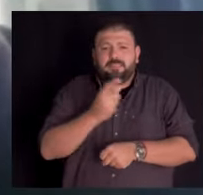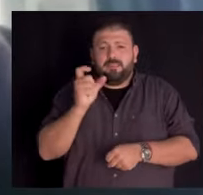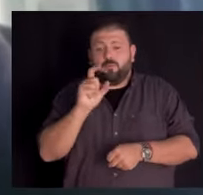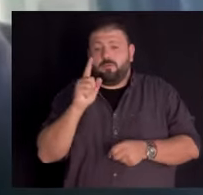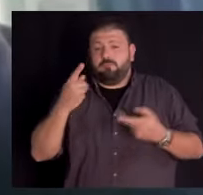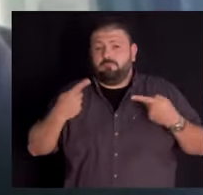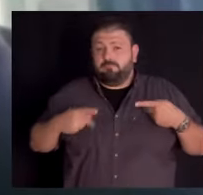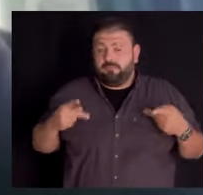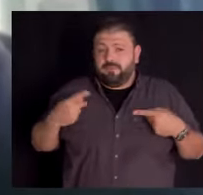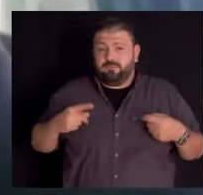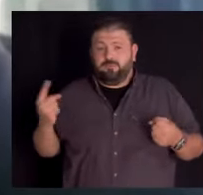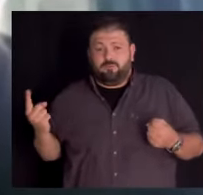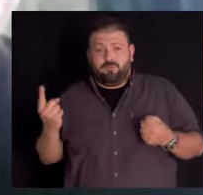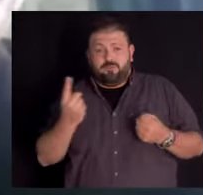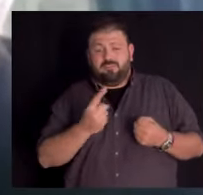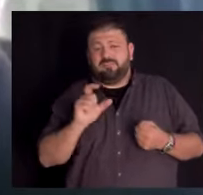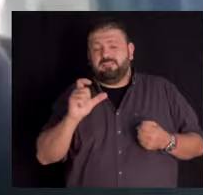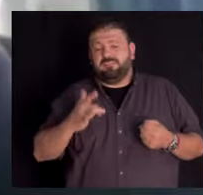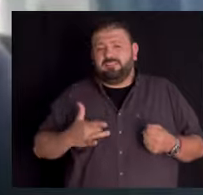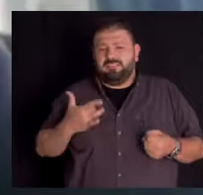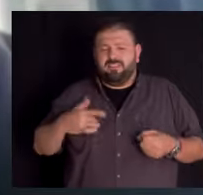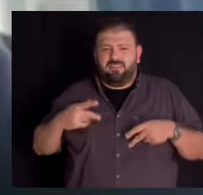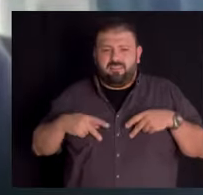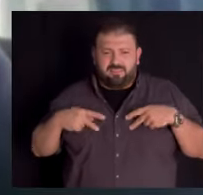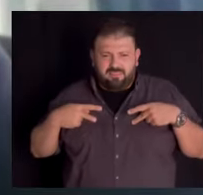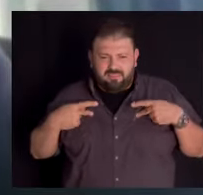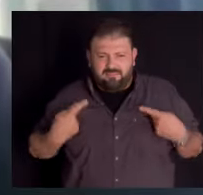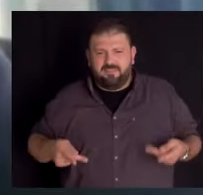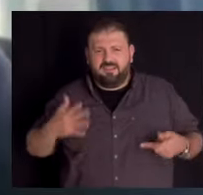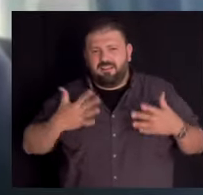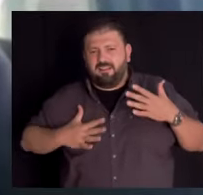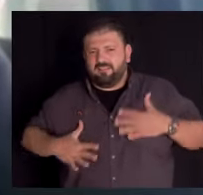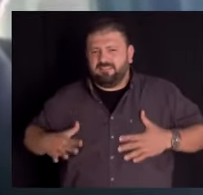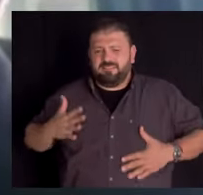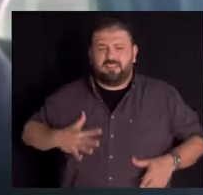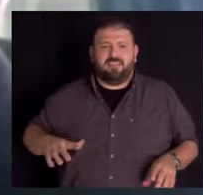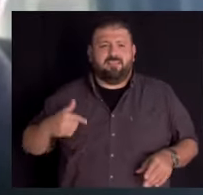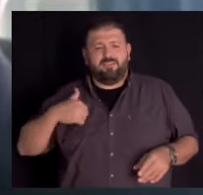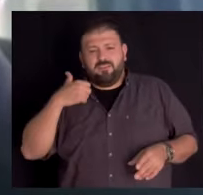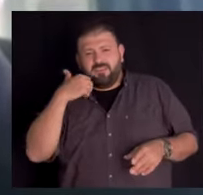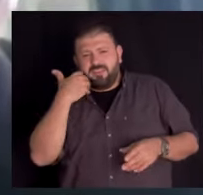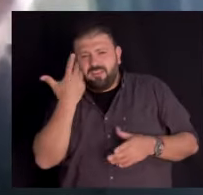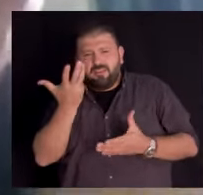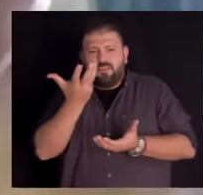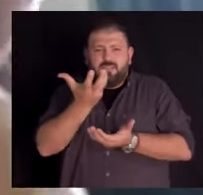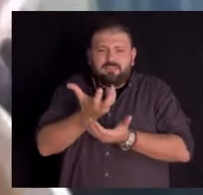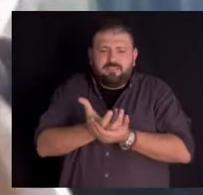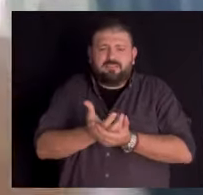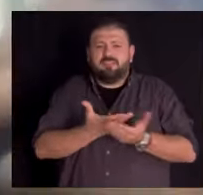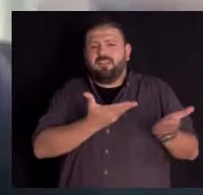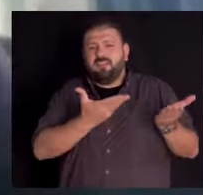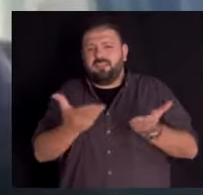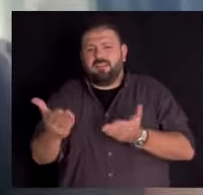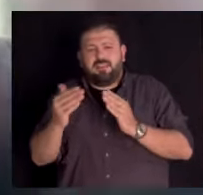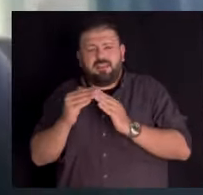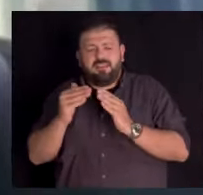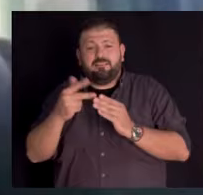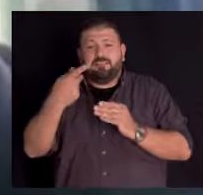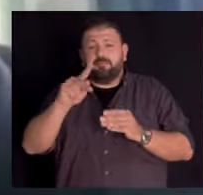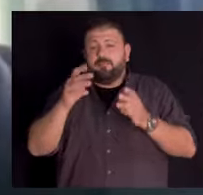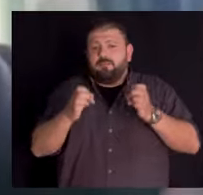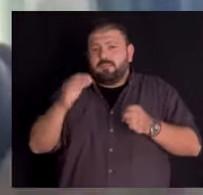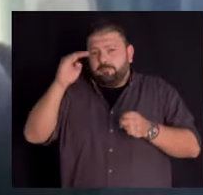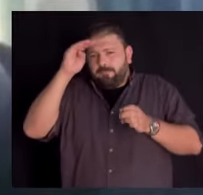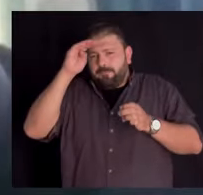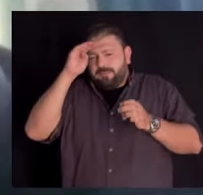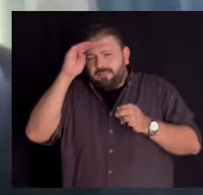persona que está agotada, cansada, quiere descansar, llega a casa, pero está pensando en